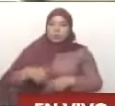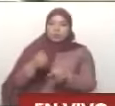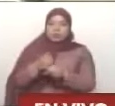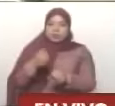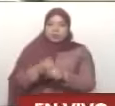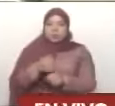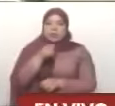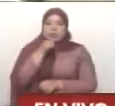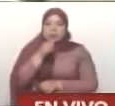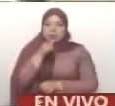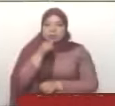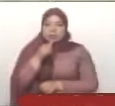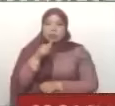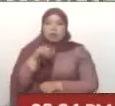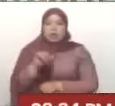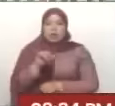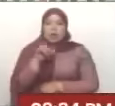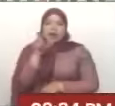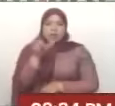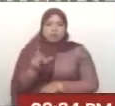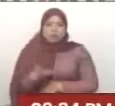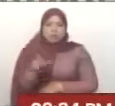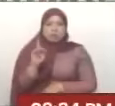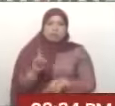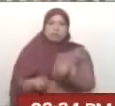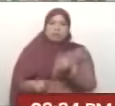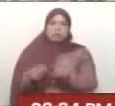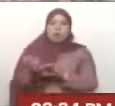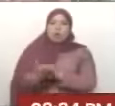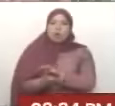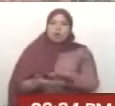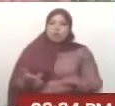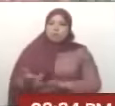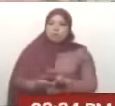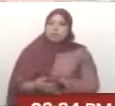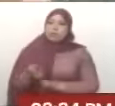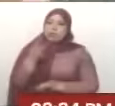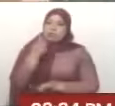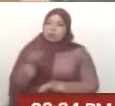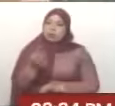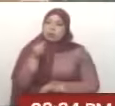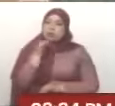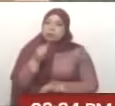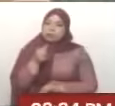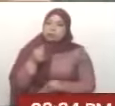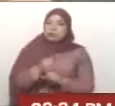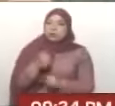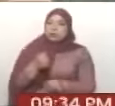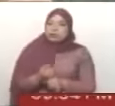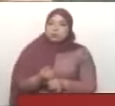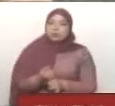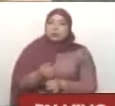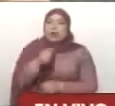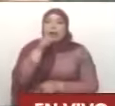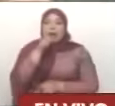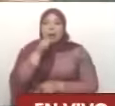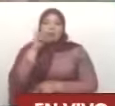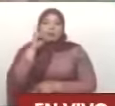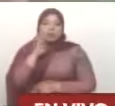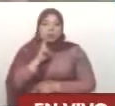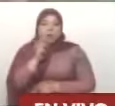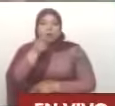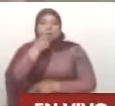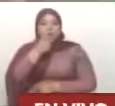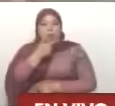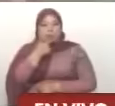Porque, bueno, uno de los quizás problemas que podemos encontrar en nuestras comunidades es el acceso al agua potable. Entonces, qué bonito